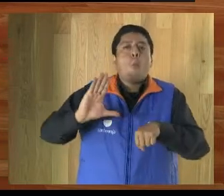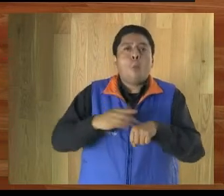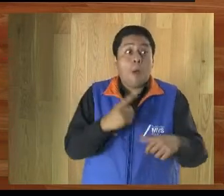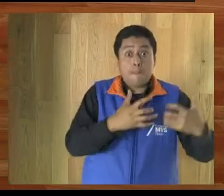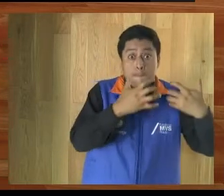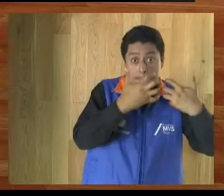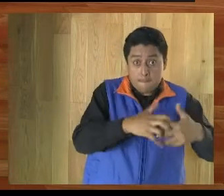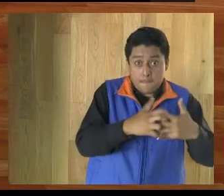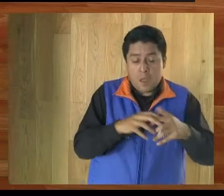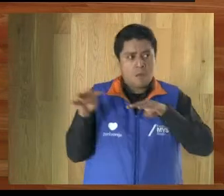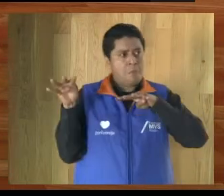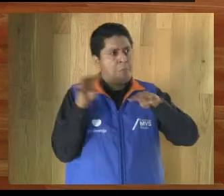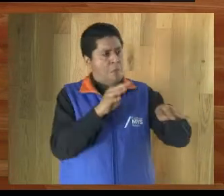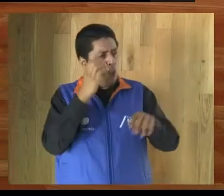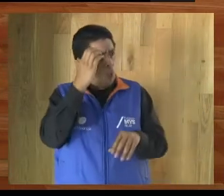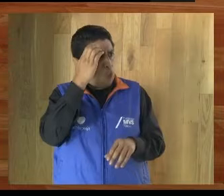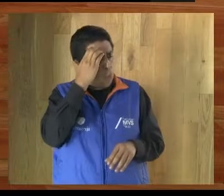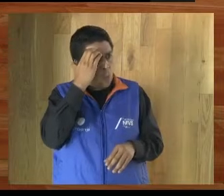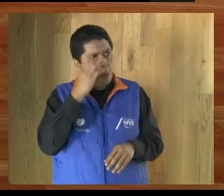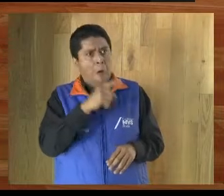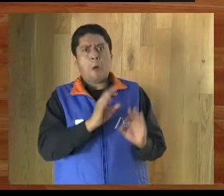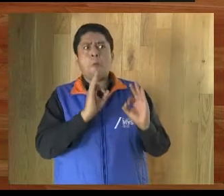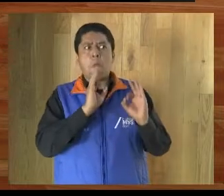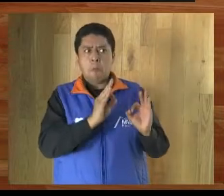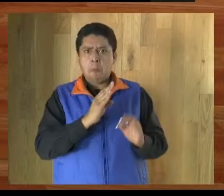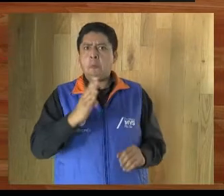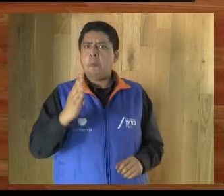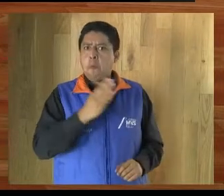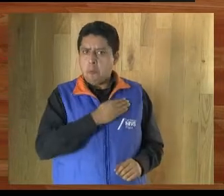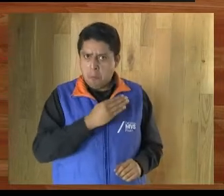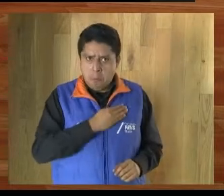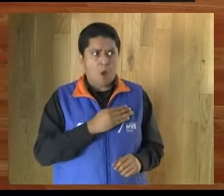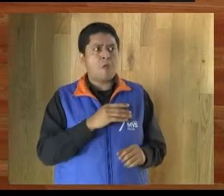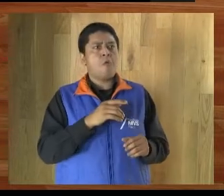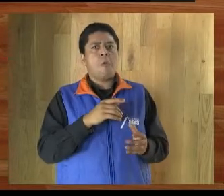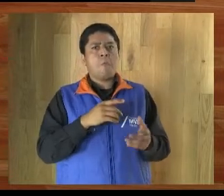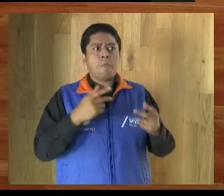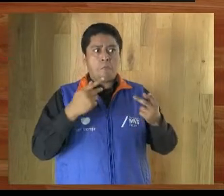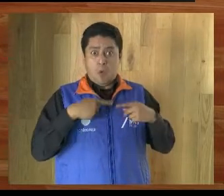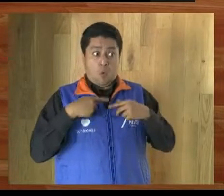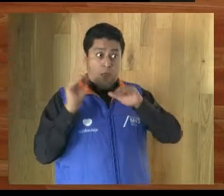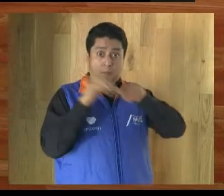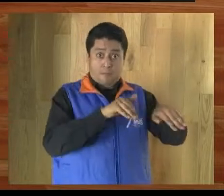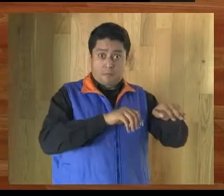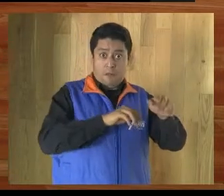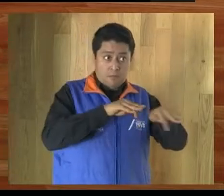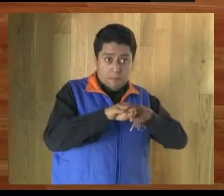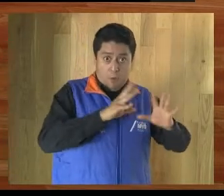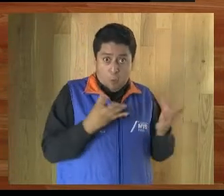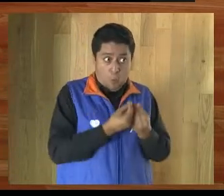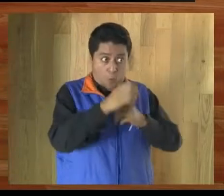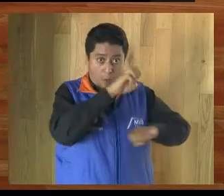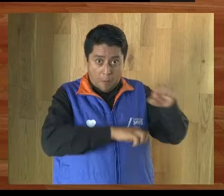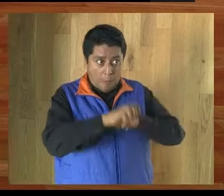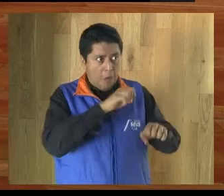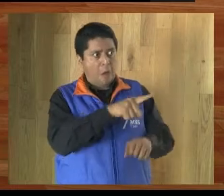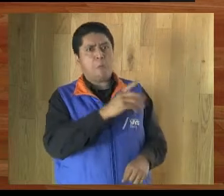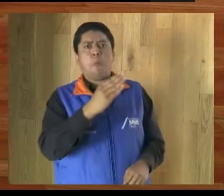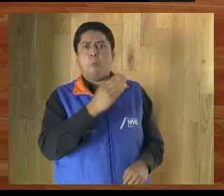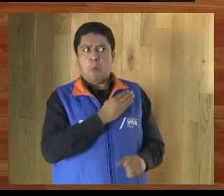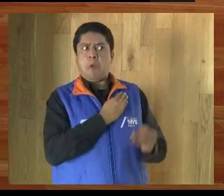más comprometidas con organizaciones que tienen una buena reputación, que cuidan a sus empleados. ¿Por qué? Porque si yo digo que he trabajado en una